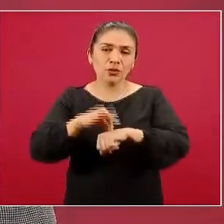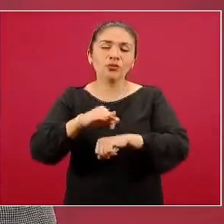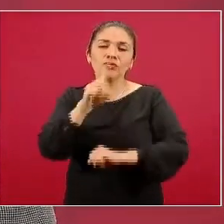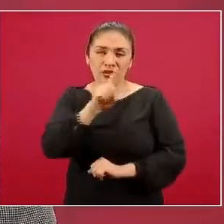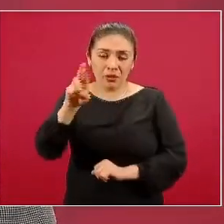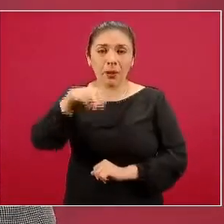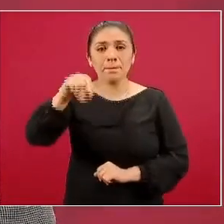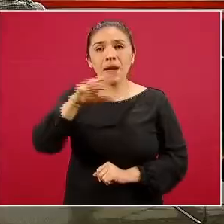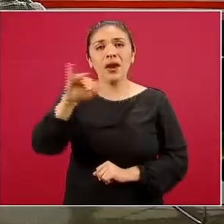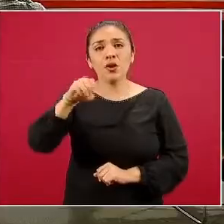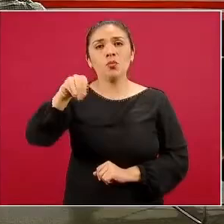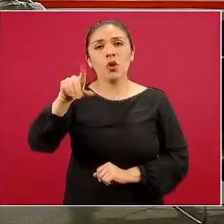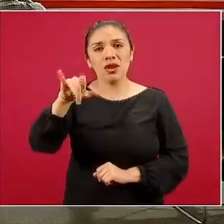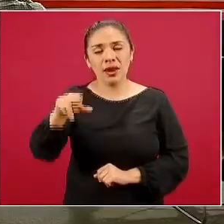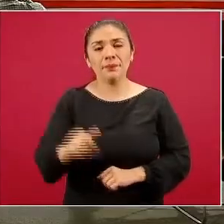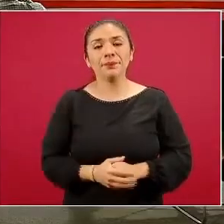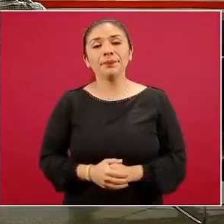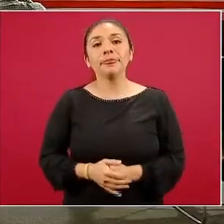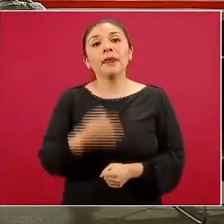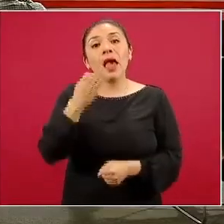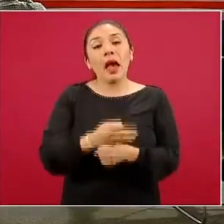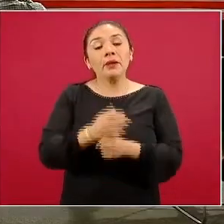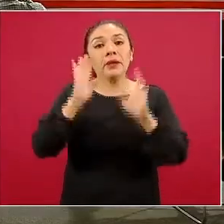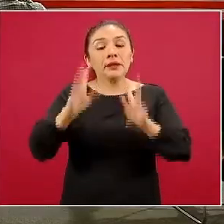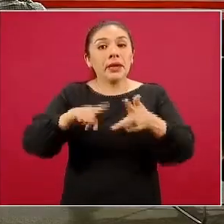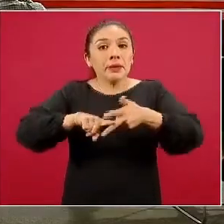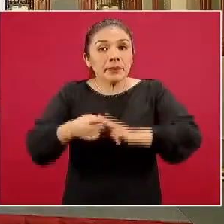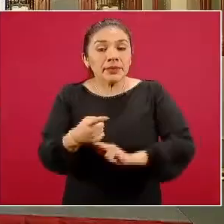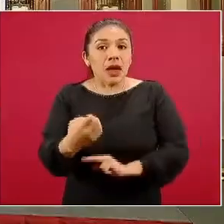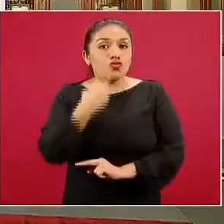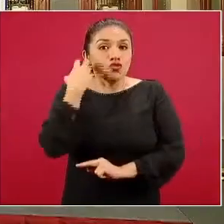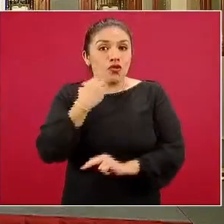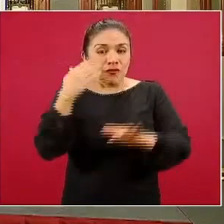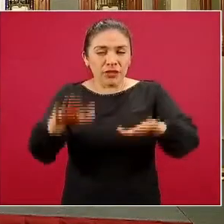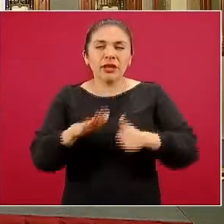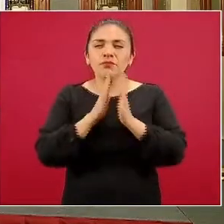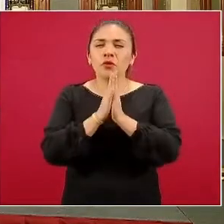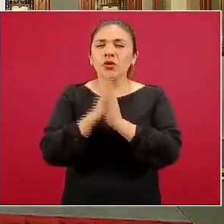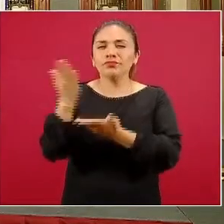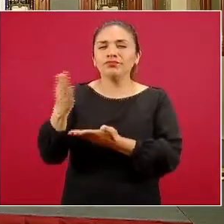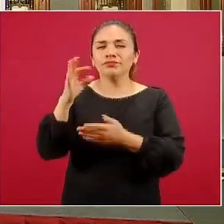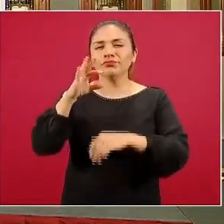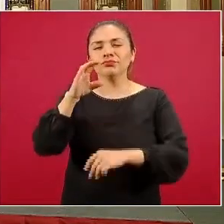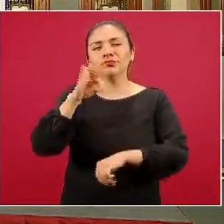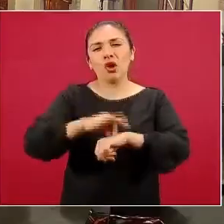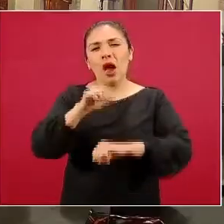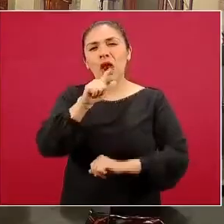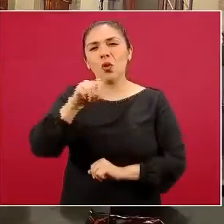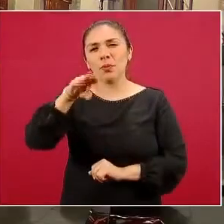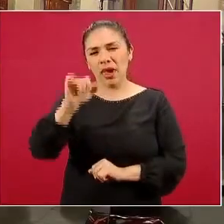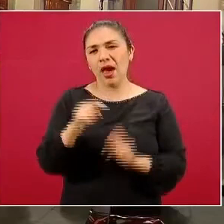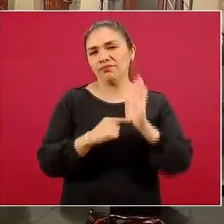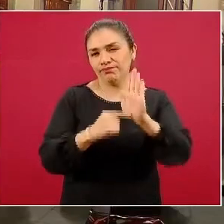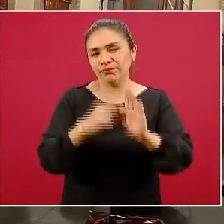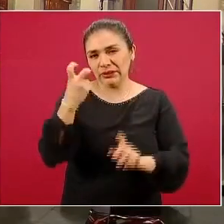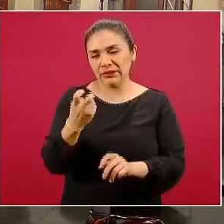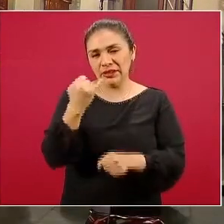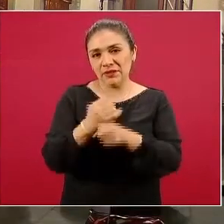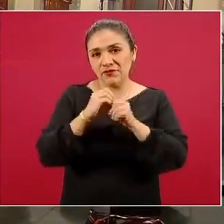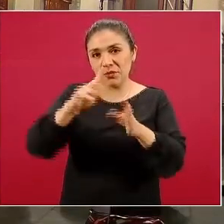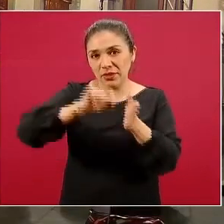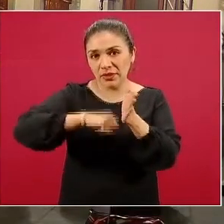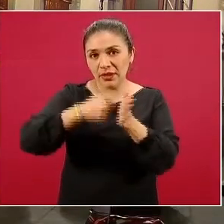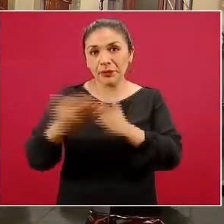Mario Molina. Vamos a iniciar la conferencia de prensa. Le pido al doctor Salomía, si es tan amable, de presentar el informe